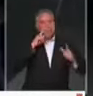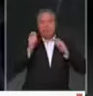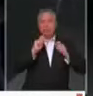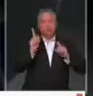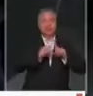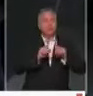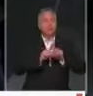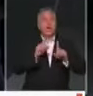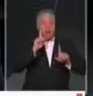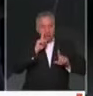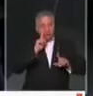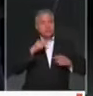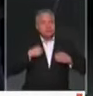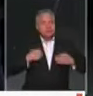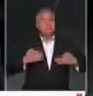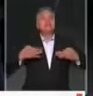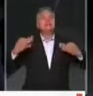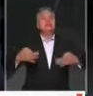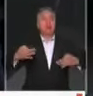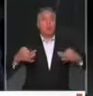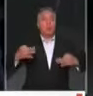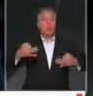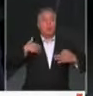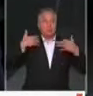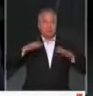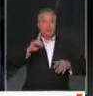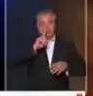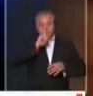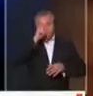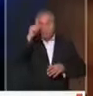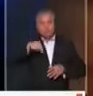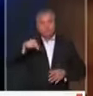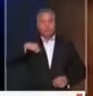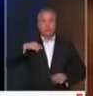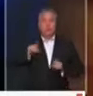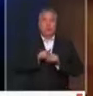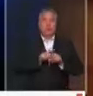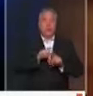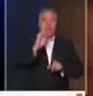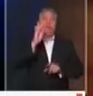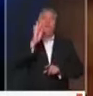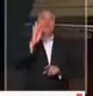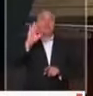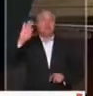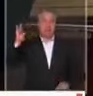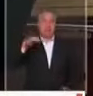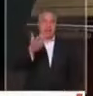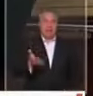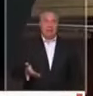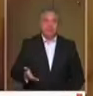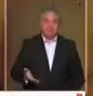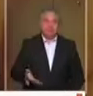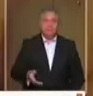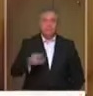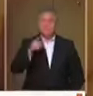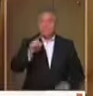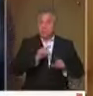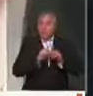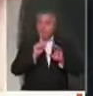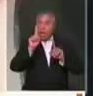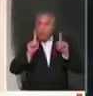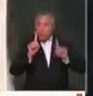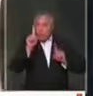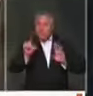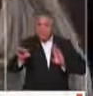la seguridad que nosotros estamos estipulados acá en la Fuerza Aérea. Cada año postulan 30 personas, solo unos pocos quedan.